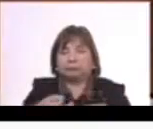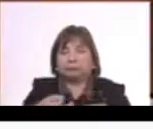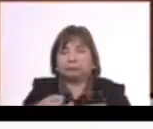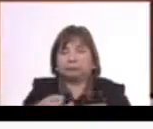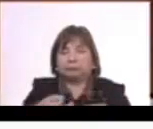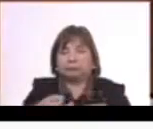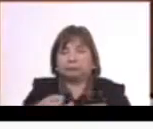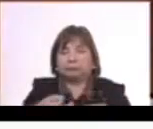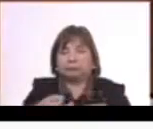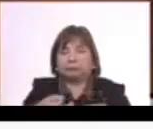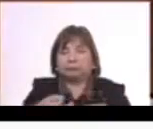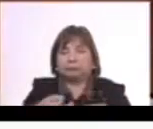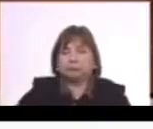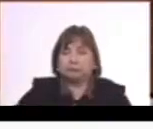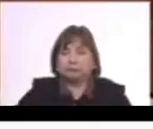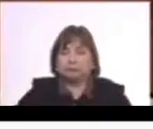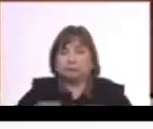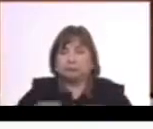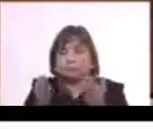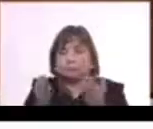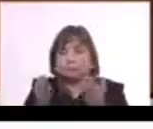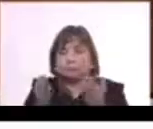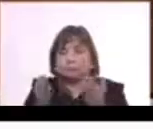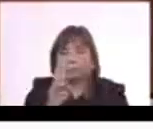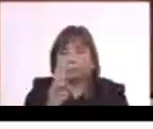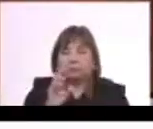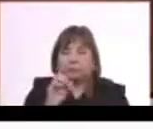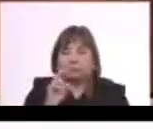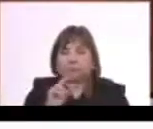de mantenimiento complementario de locales educativos